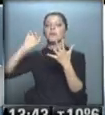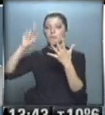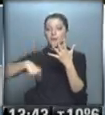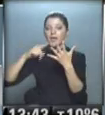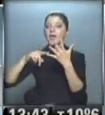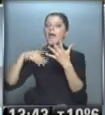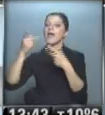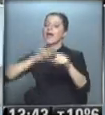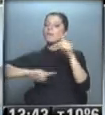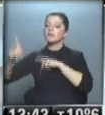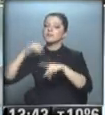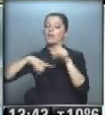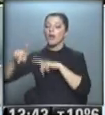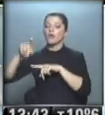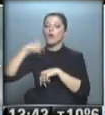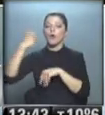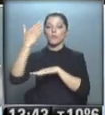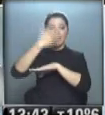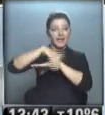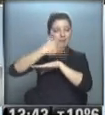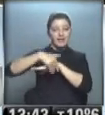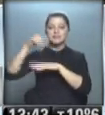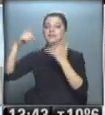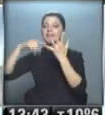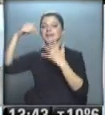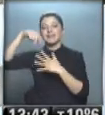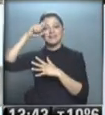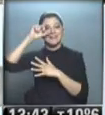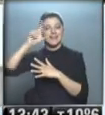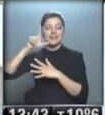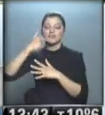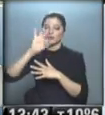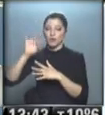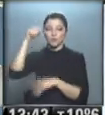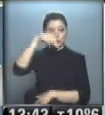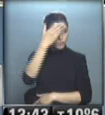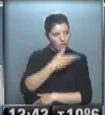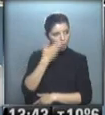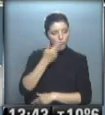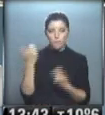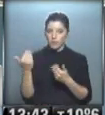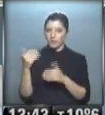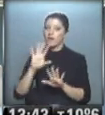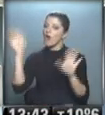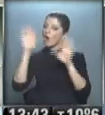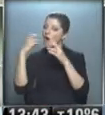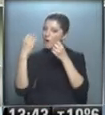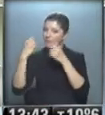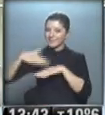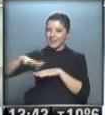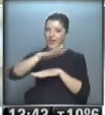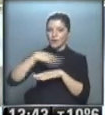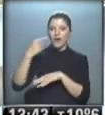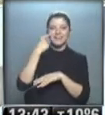administrador de la dirección Nacional de vialidad tiene usted la palabra Hola marchiquita cómo están